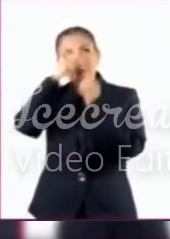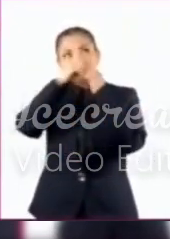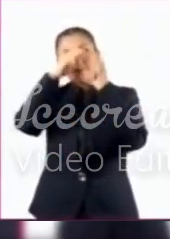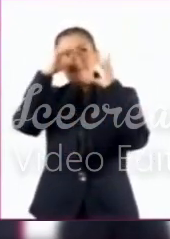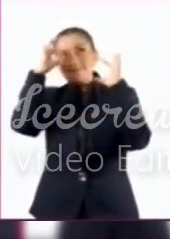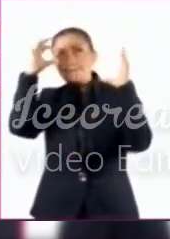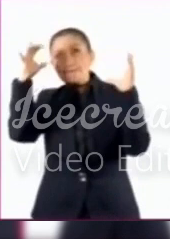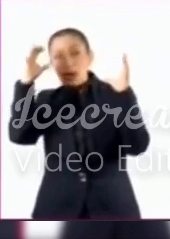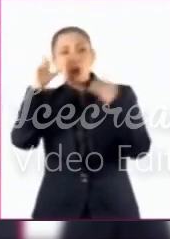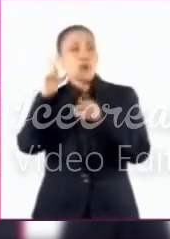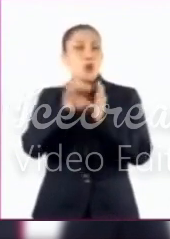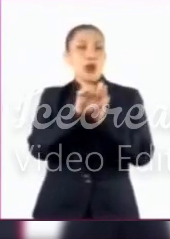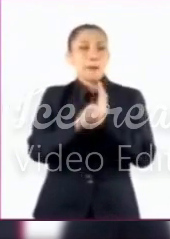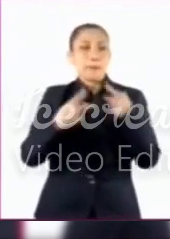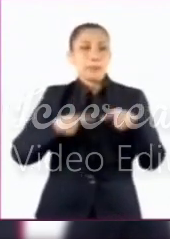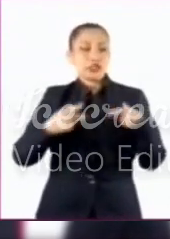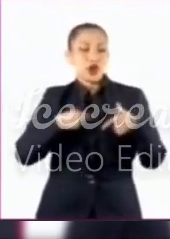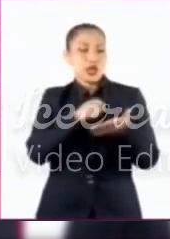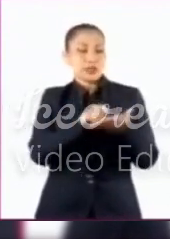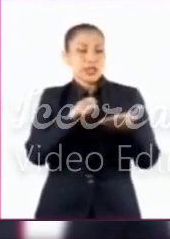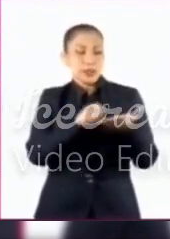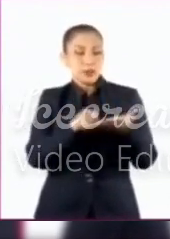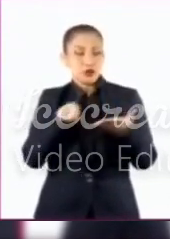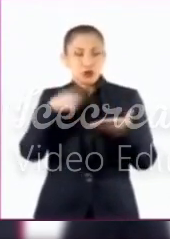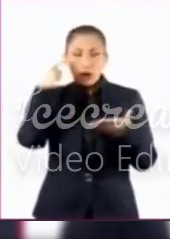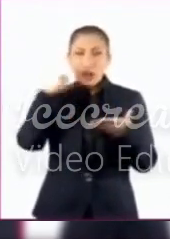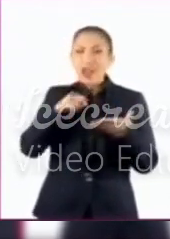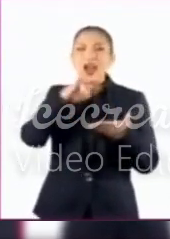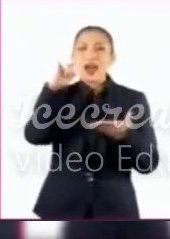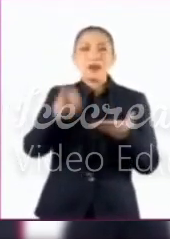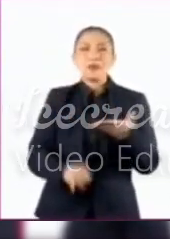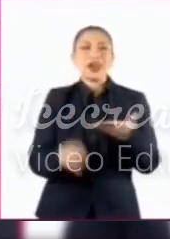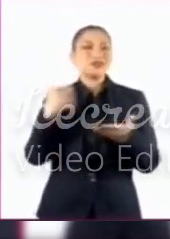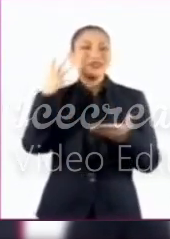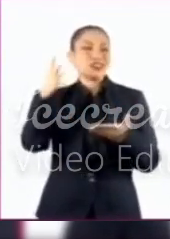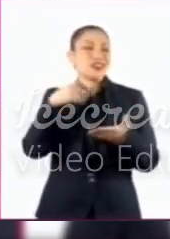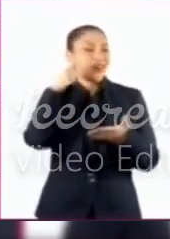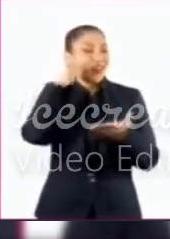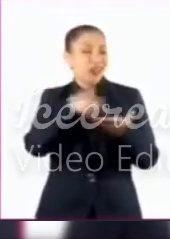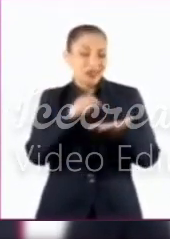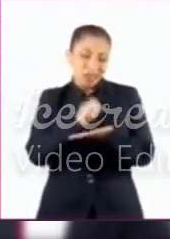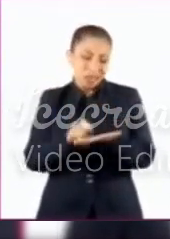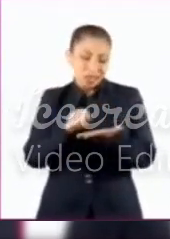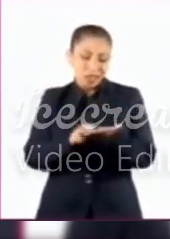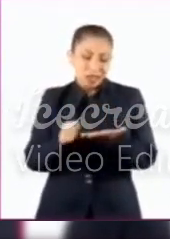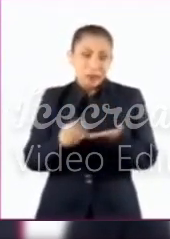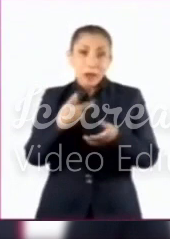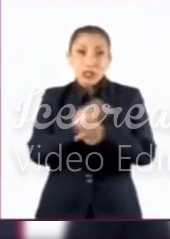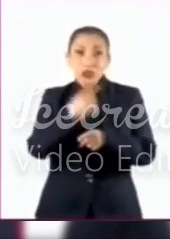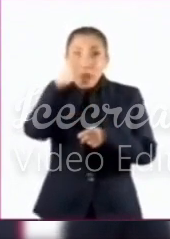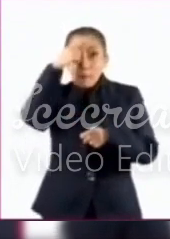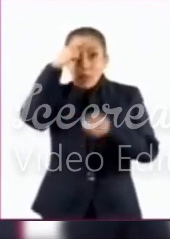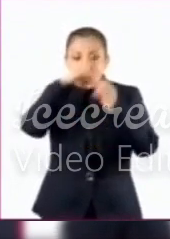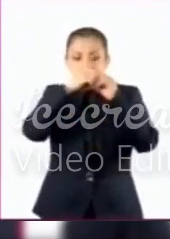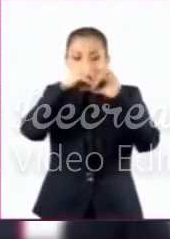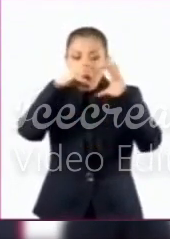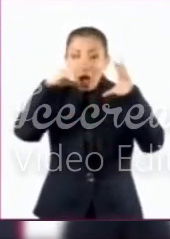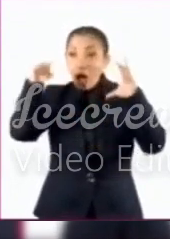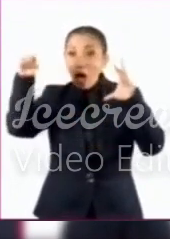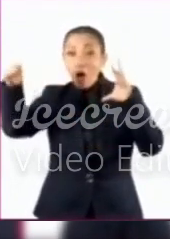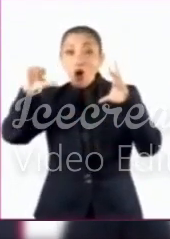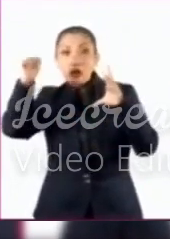Por ejemplo, cuando alguien escribe sobre algo que creemos que nunca podría pasar, está sucediendo en la mente de un